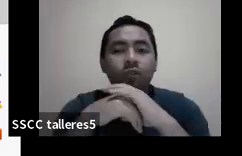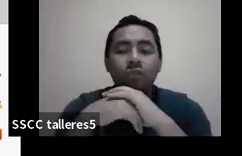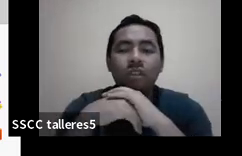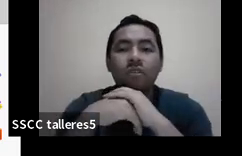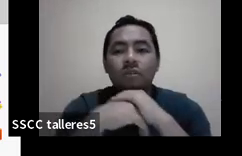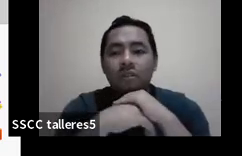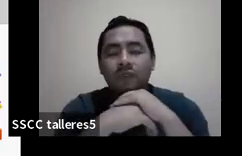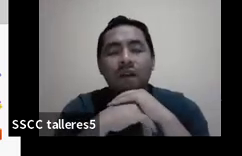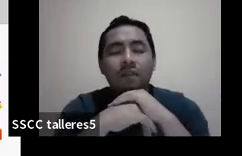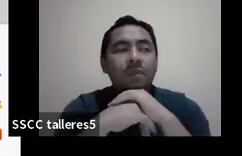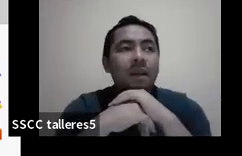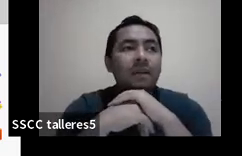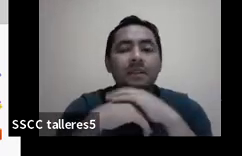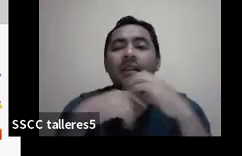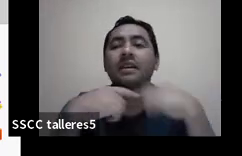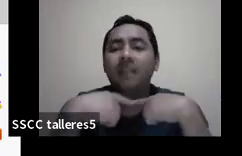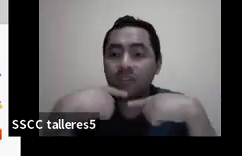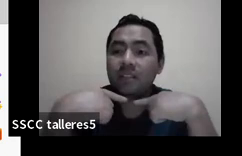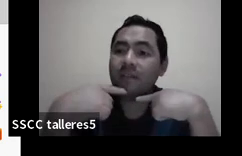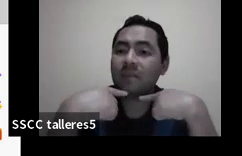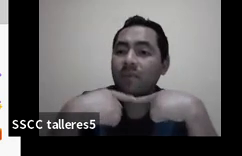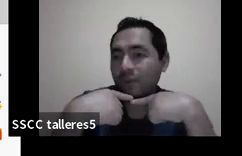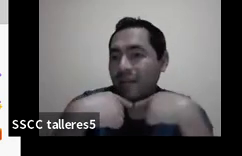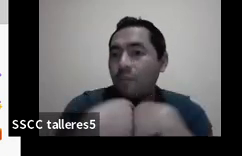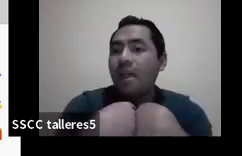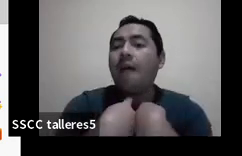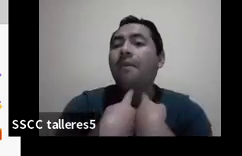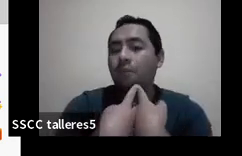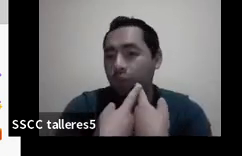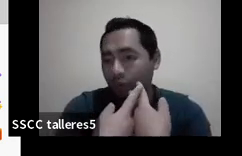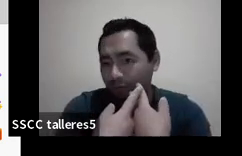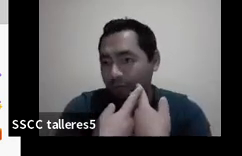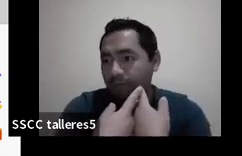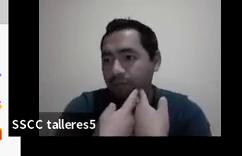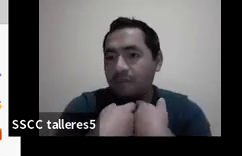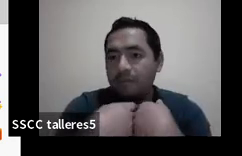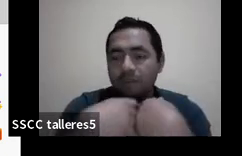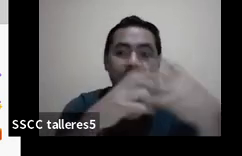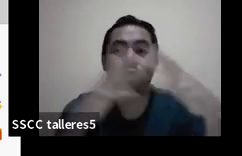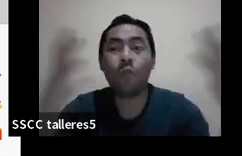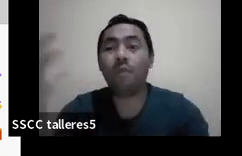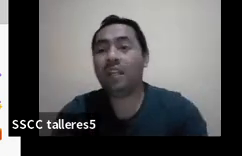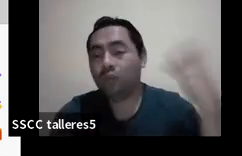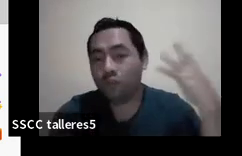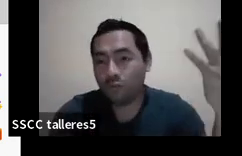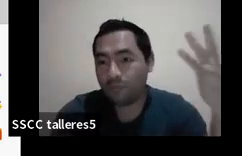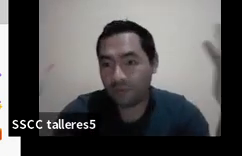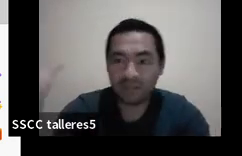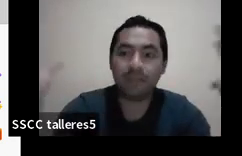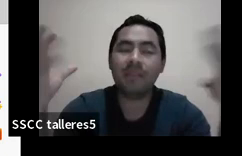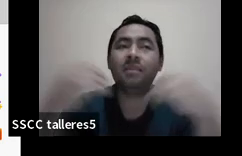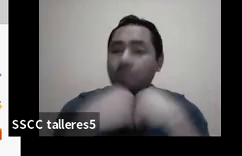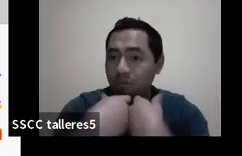los sonidos, los significados de las palabras, entonces sí va a ser posible que pueda hablar un poco. ¿Ya? De repente no completo,